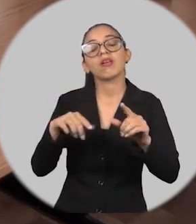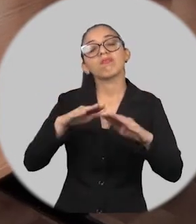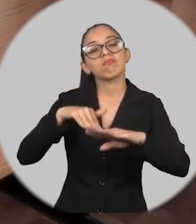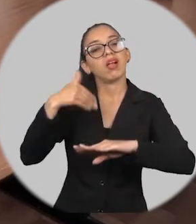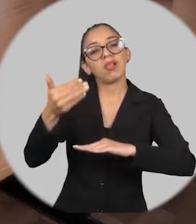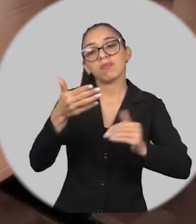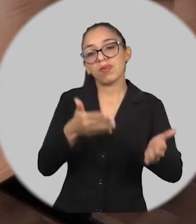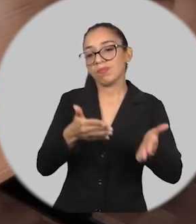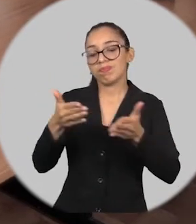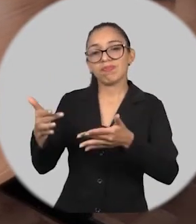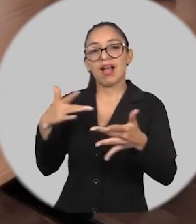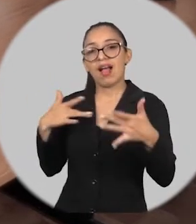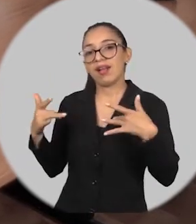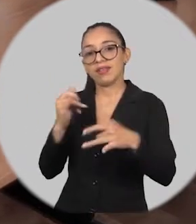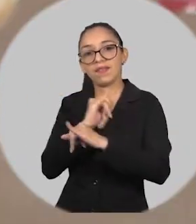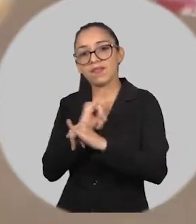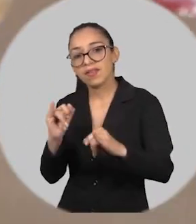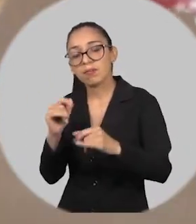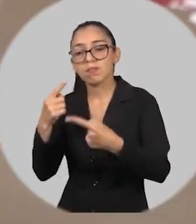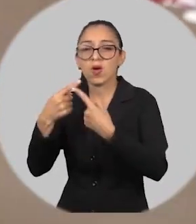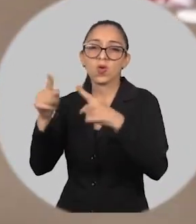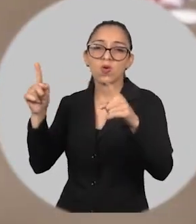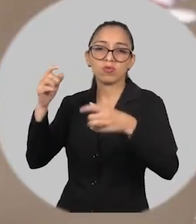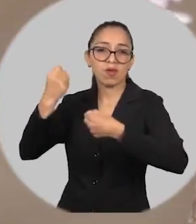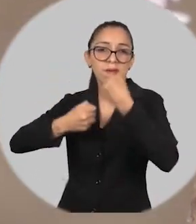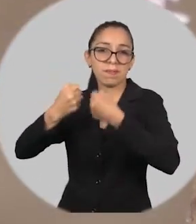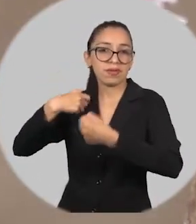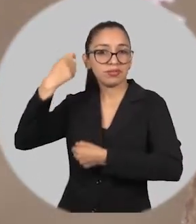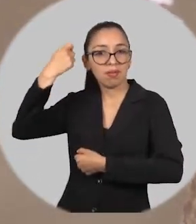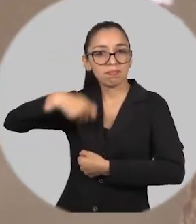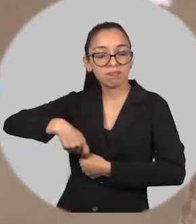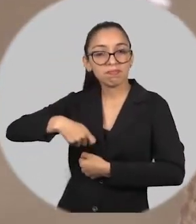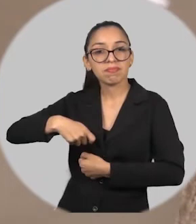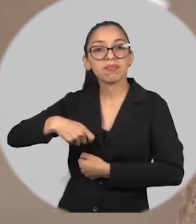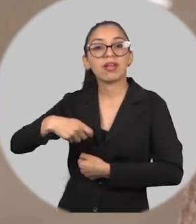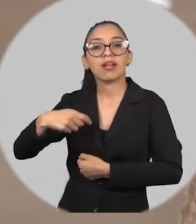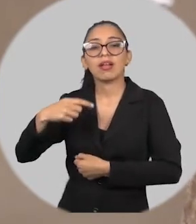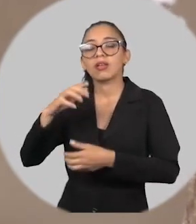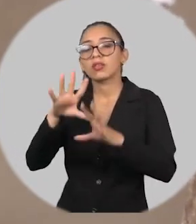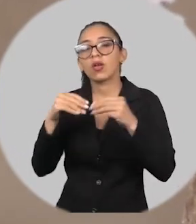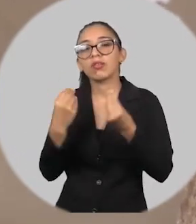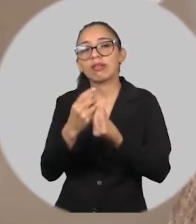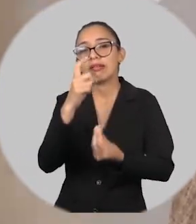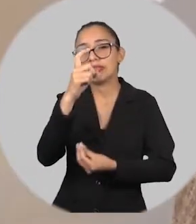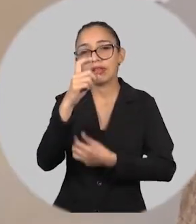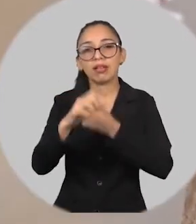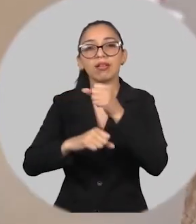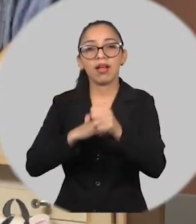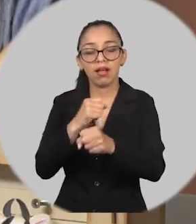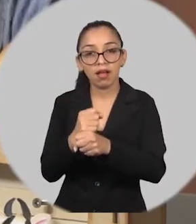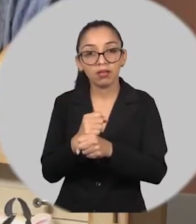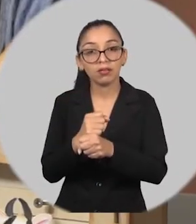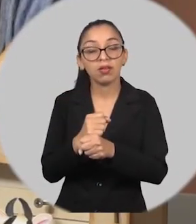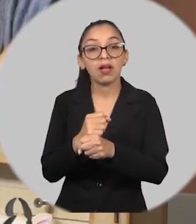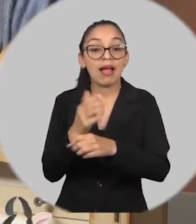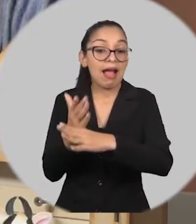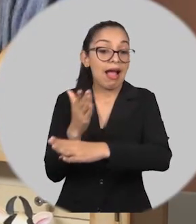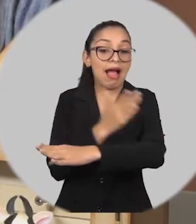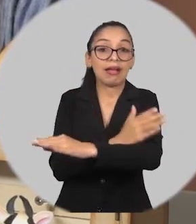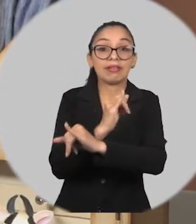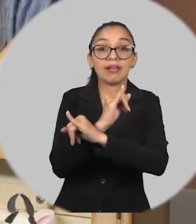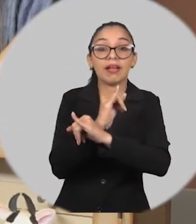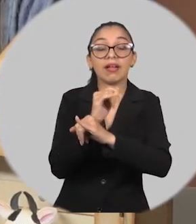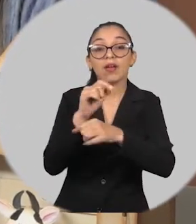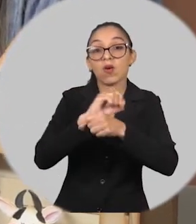arte e hice otro emprendimiento, como casi 7 años nuevamente. Y antes de la pandemia